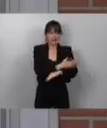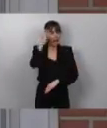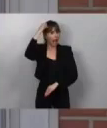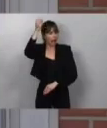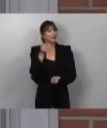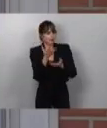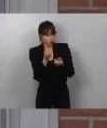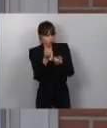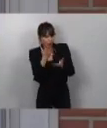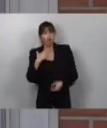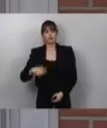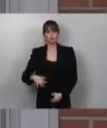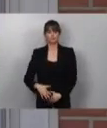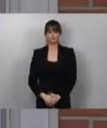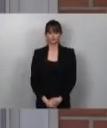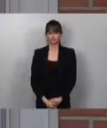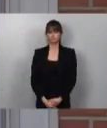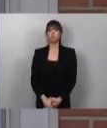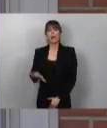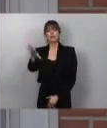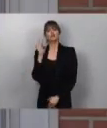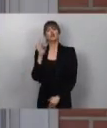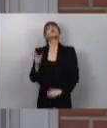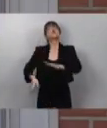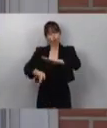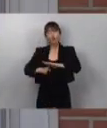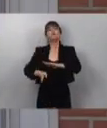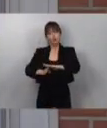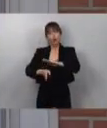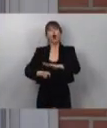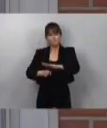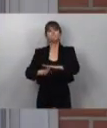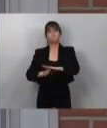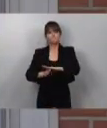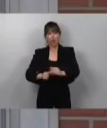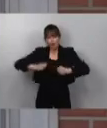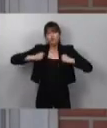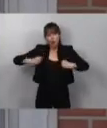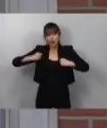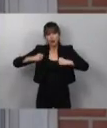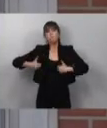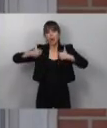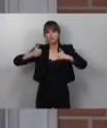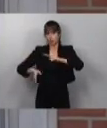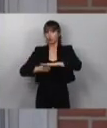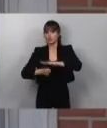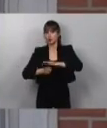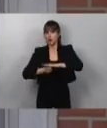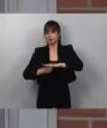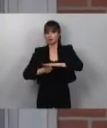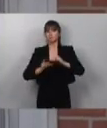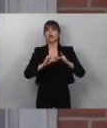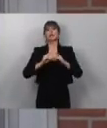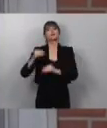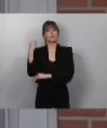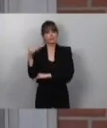Movimiento Político es que es complicado es complicado porque claro eh gobernar depende del